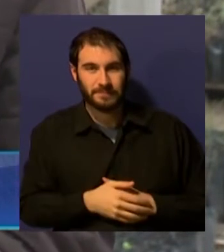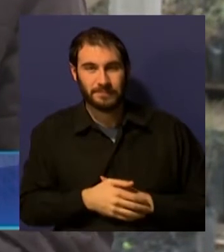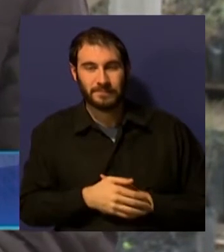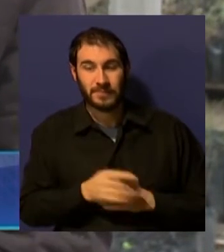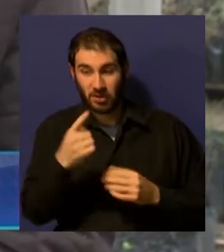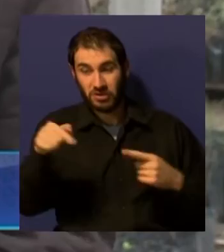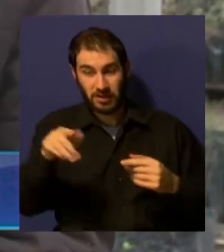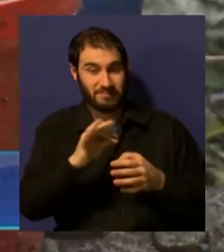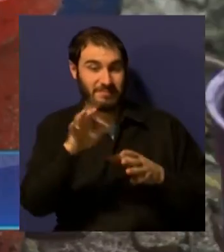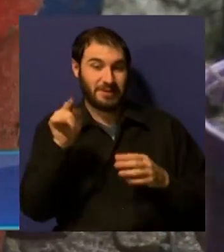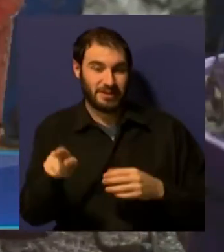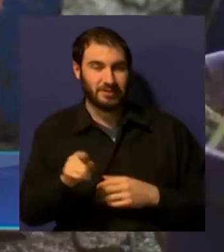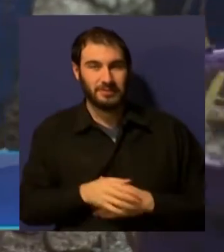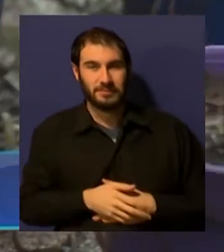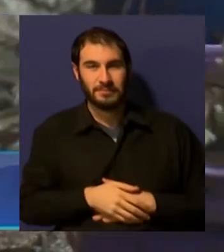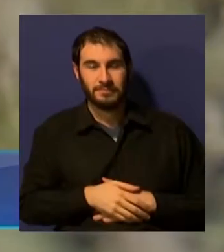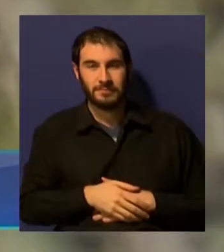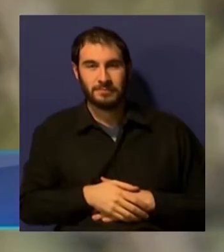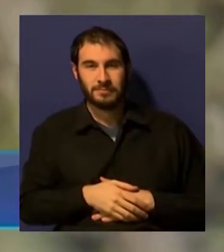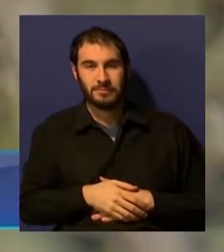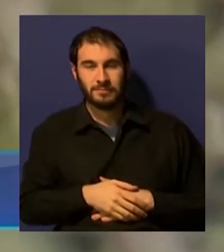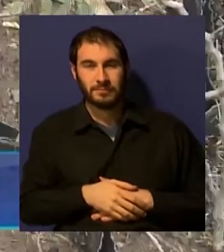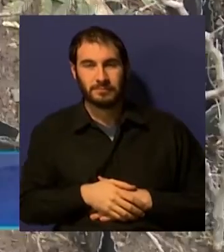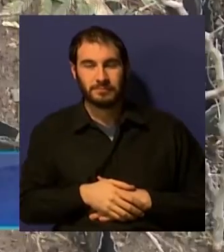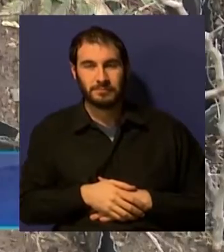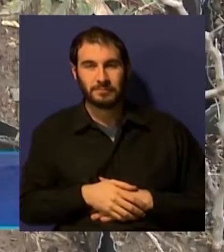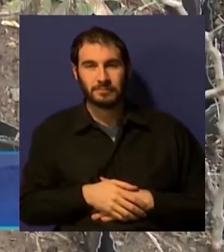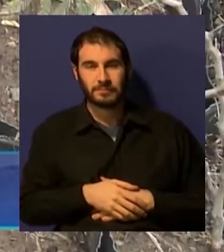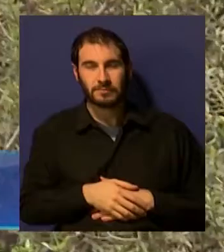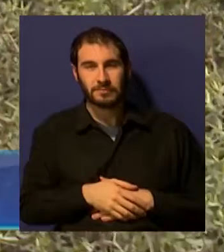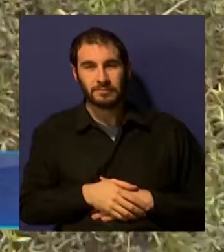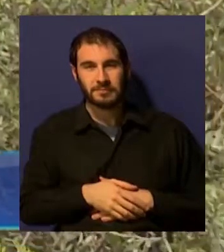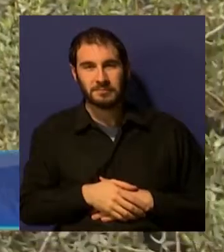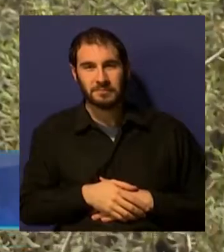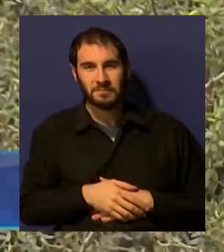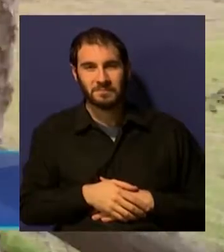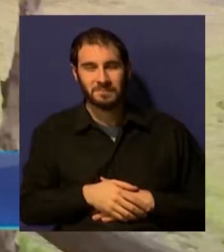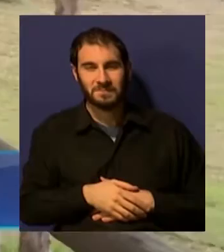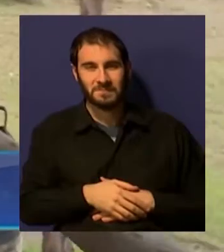de lo que ellos sembraron.